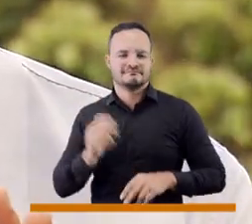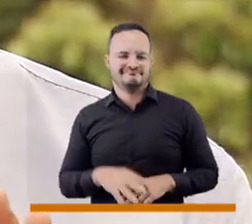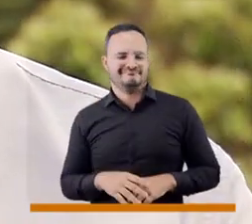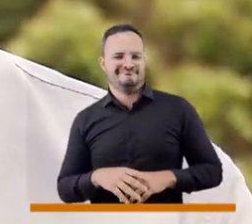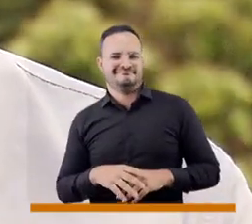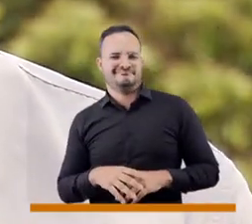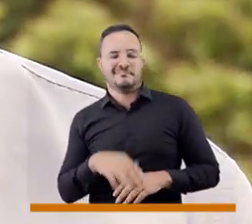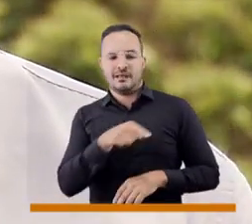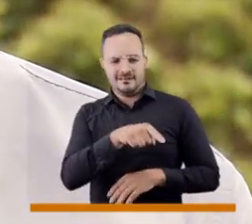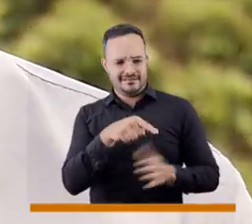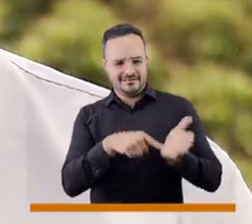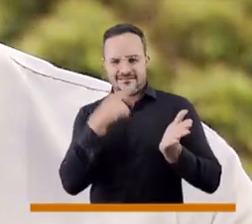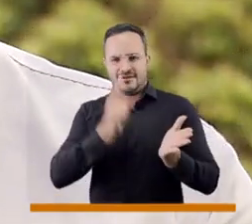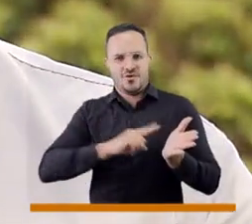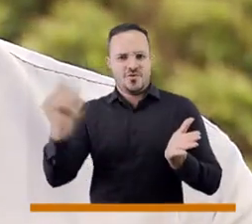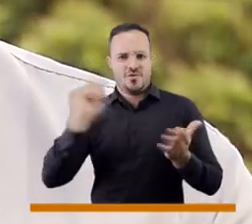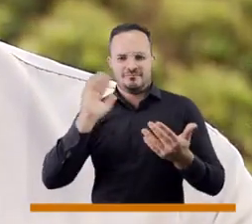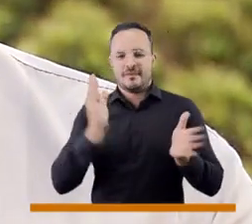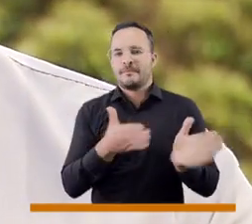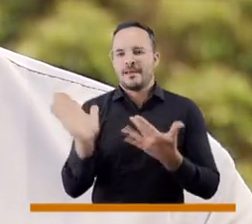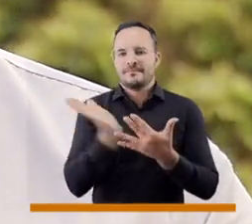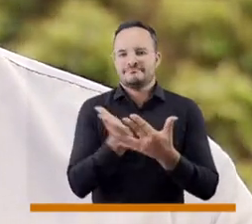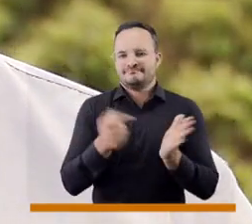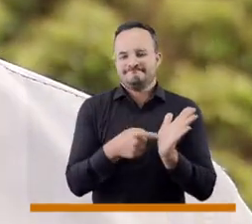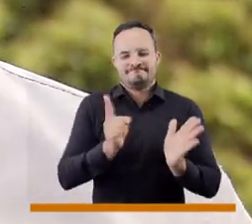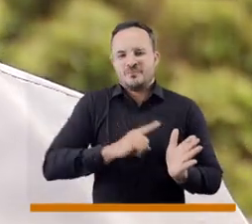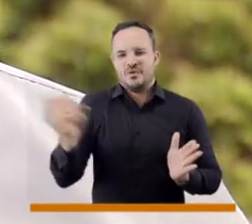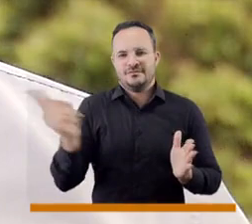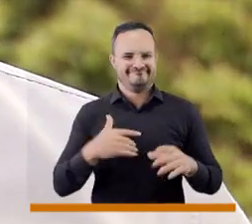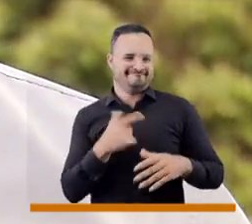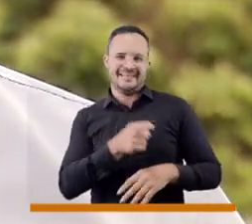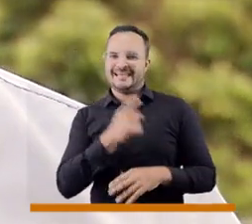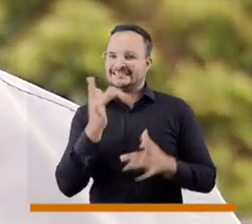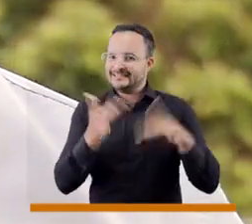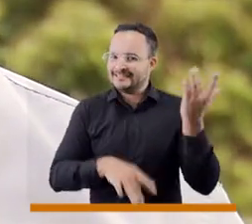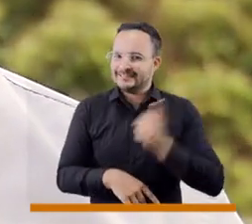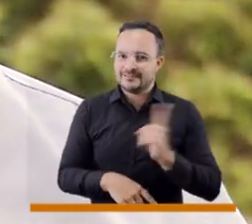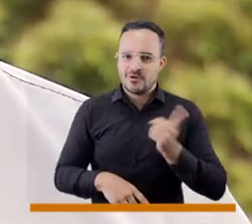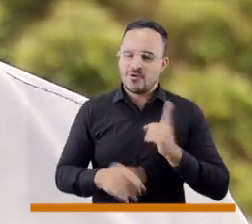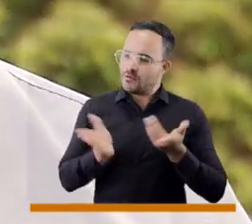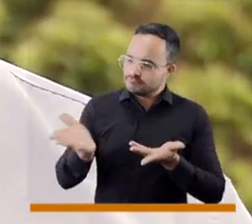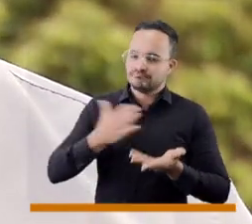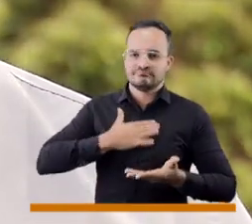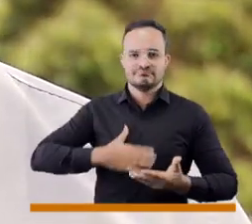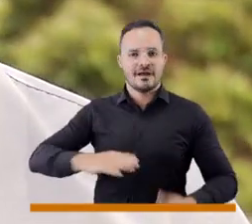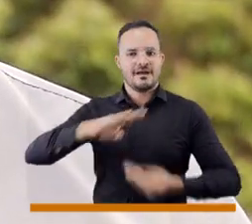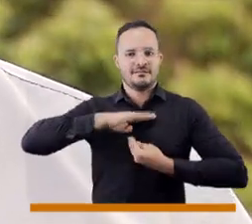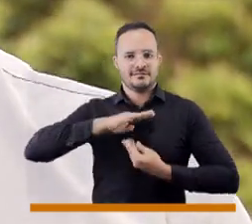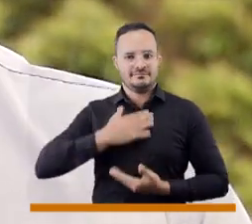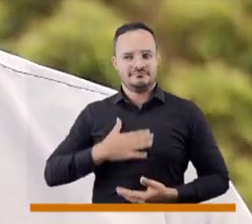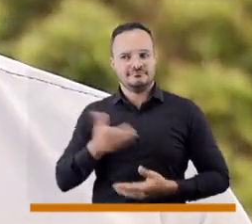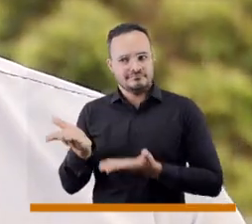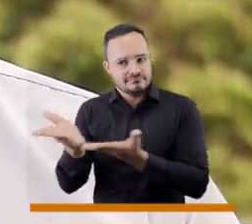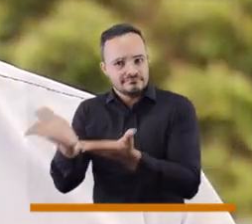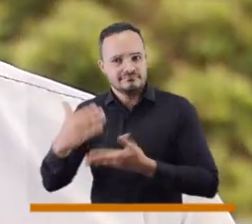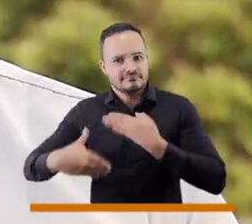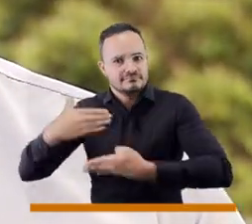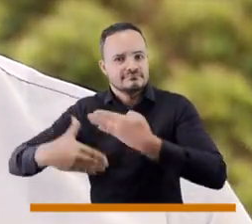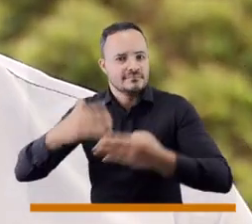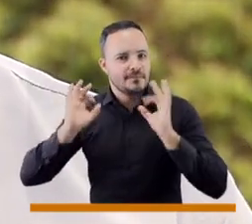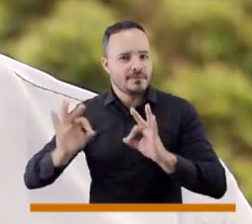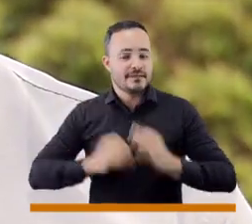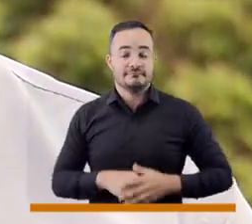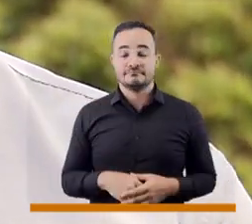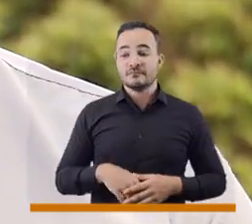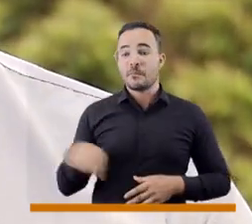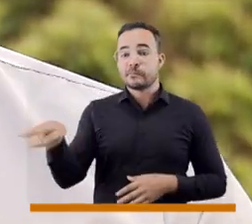plan maestro, un plan parcial, y ese plan parcial tiene la prohibición. En pocas palabras, tenemos que generar esas garantías para las